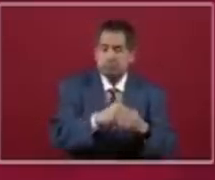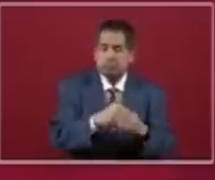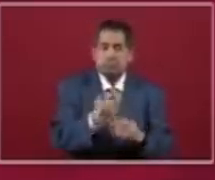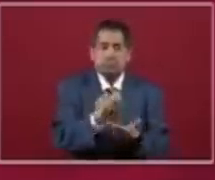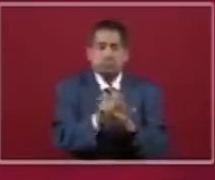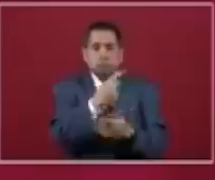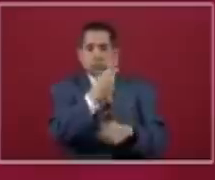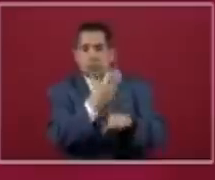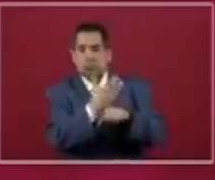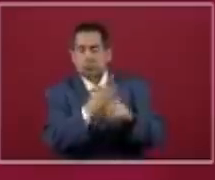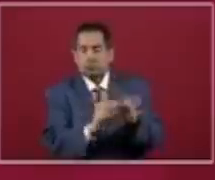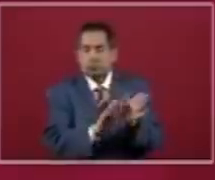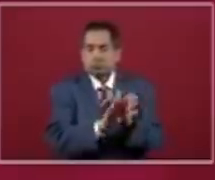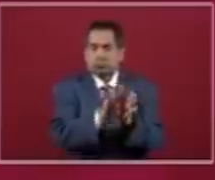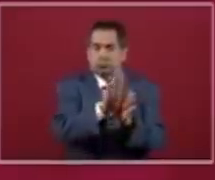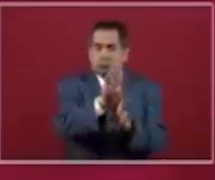Unidos.